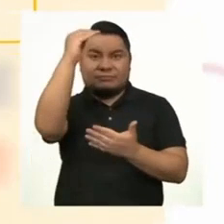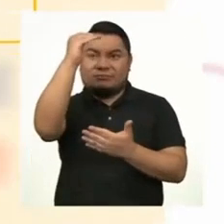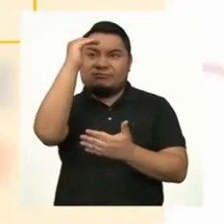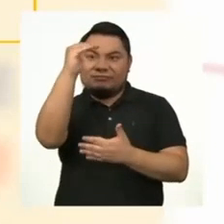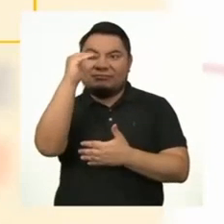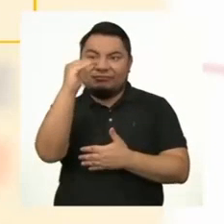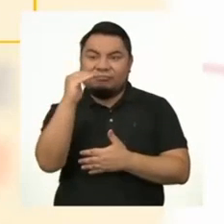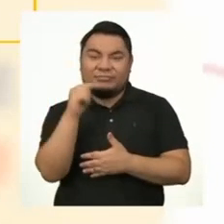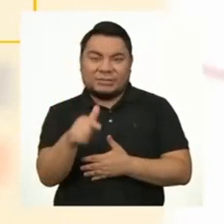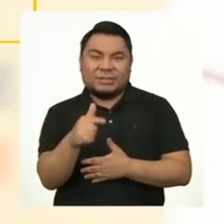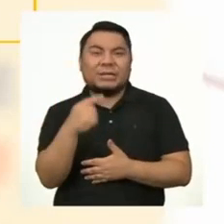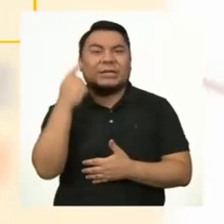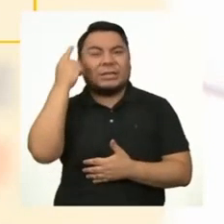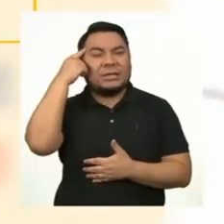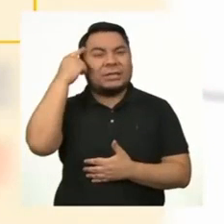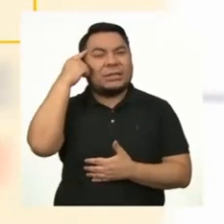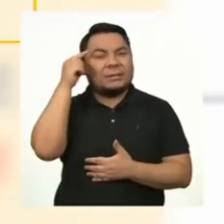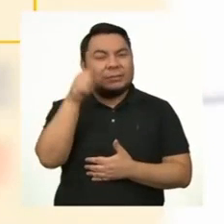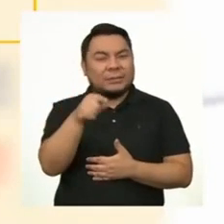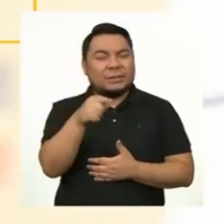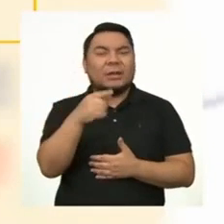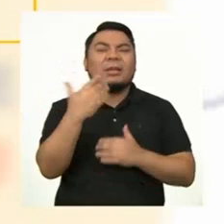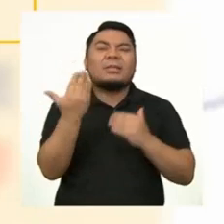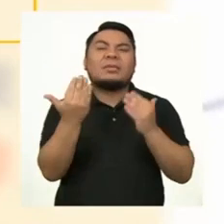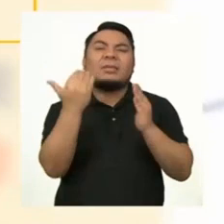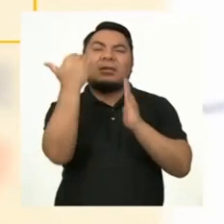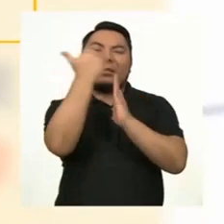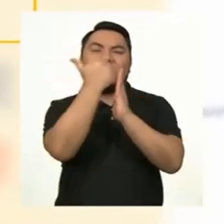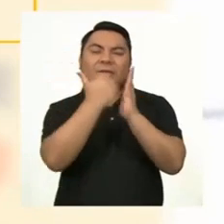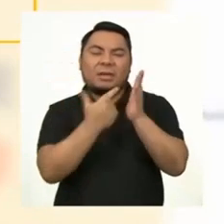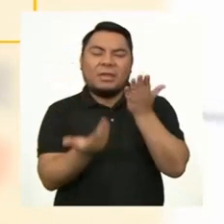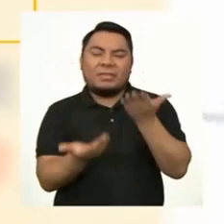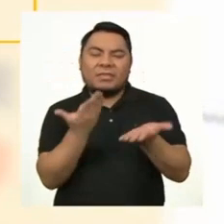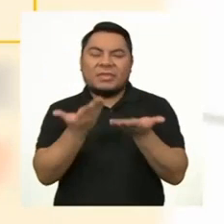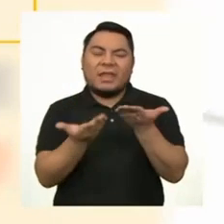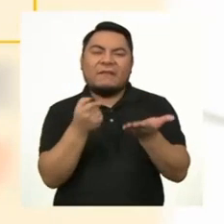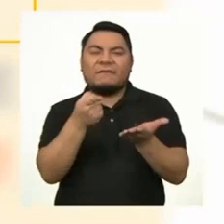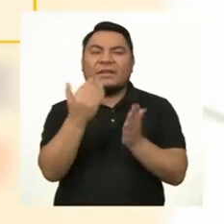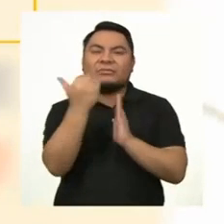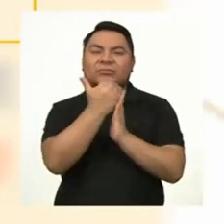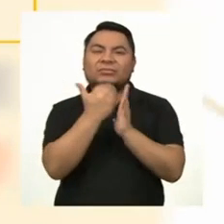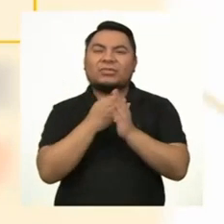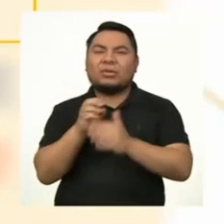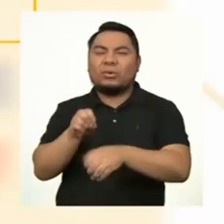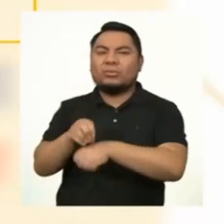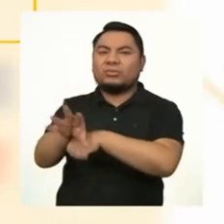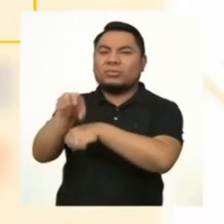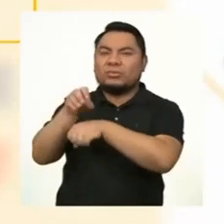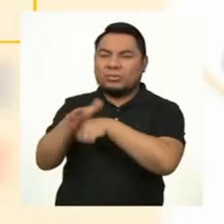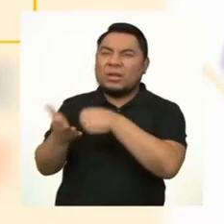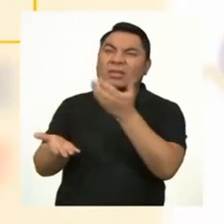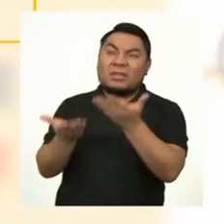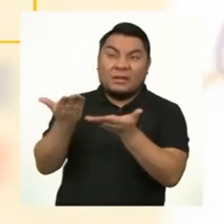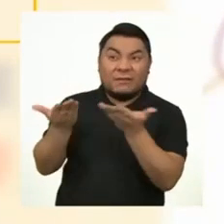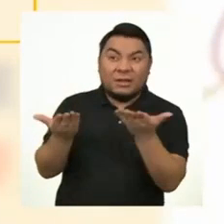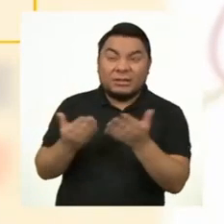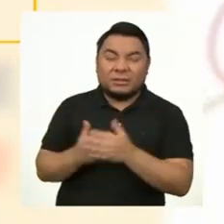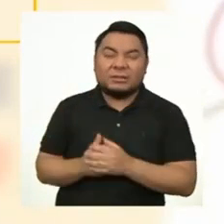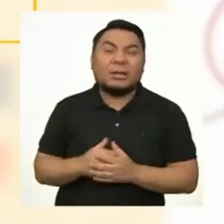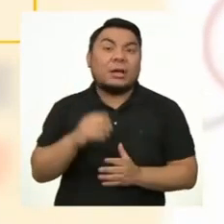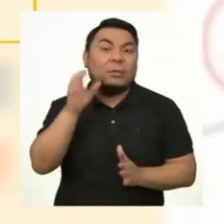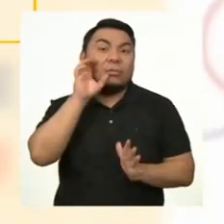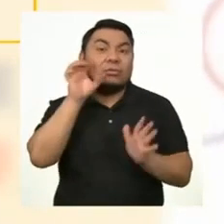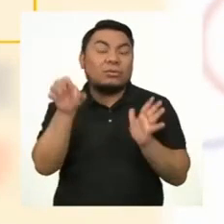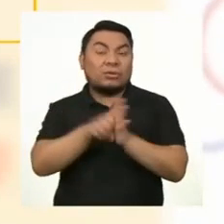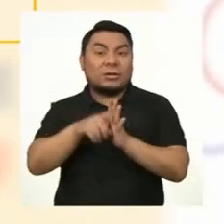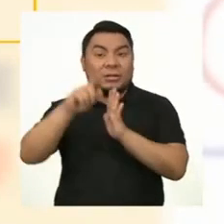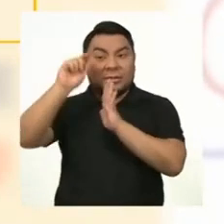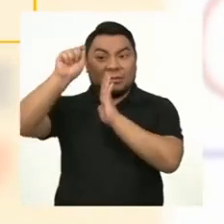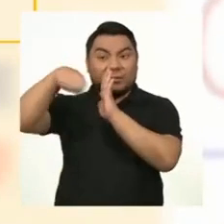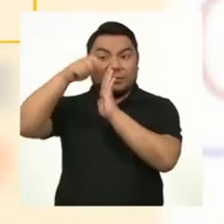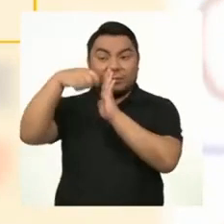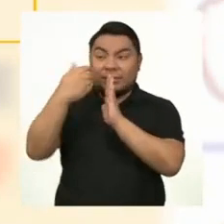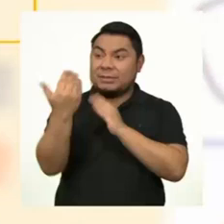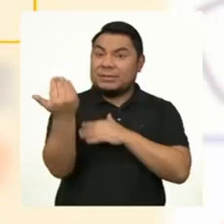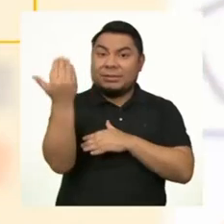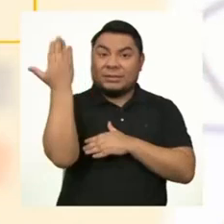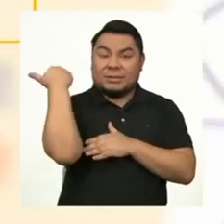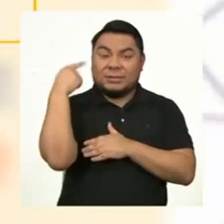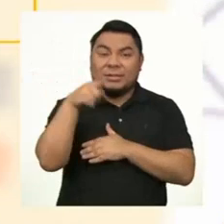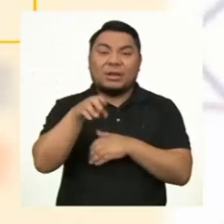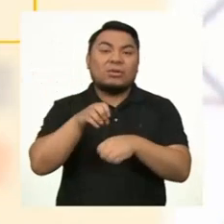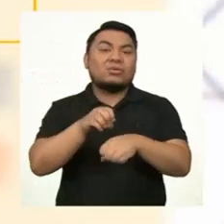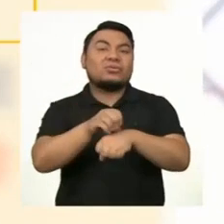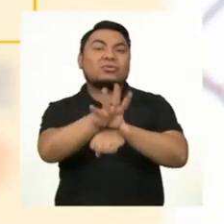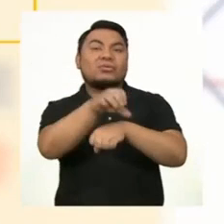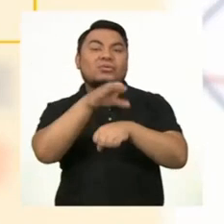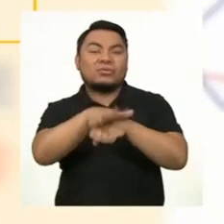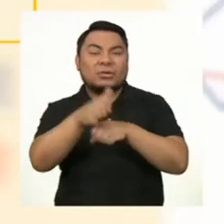Me hacen pensar que se trata de una lista de consejos, como una enumeración. Por ejemplo, en el video del programa anterior, los